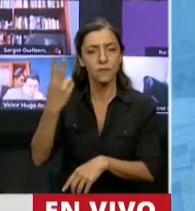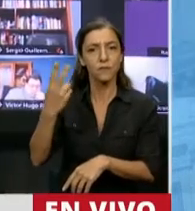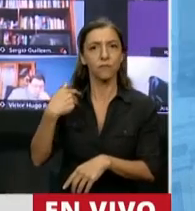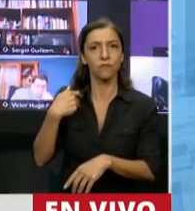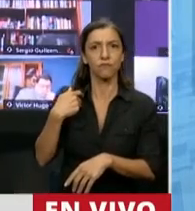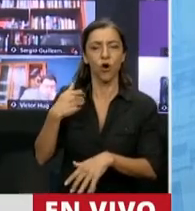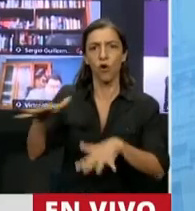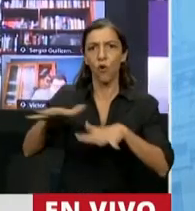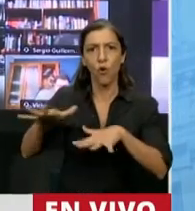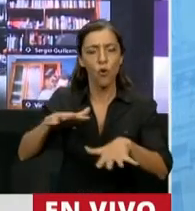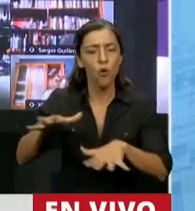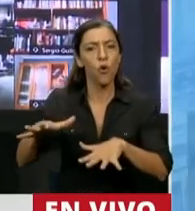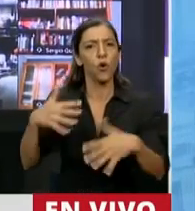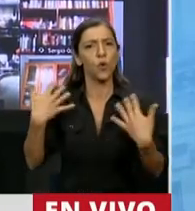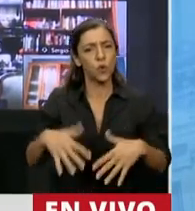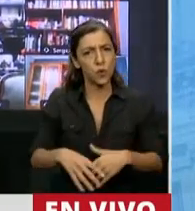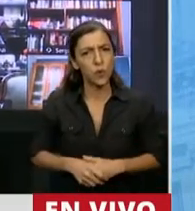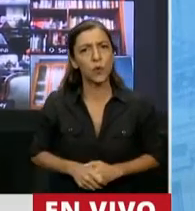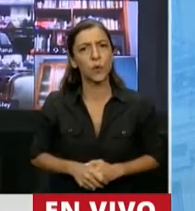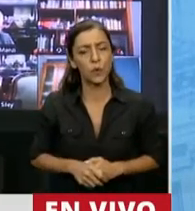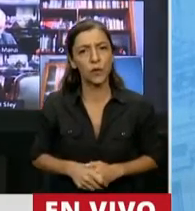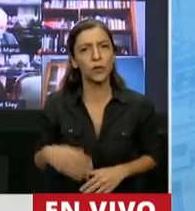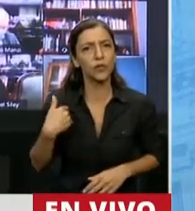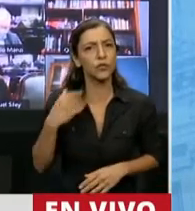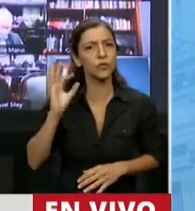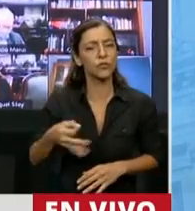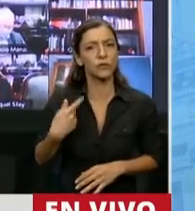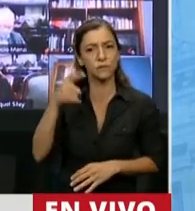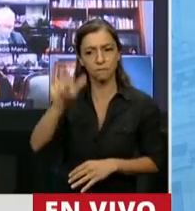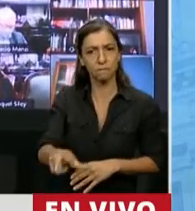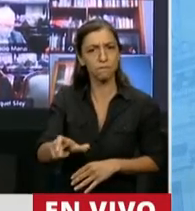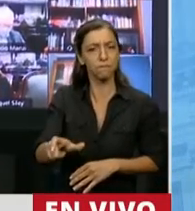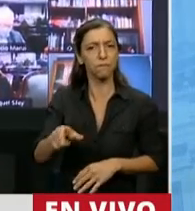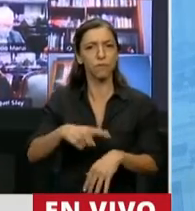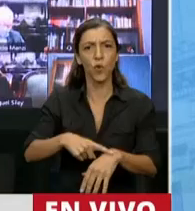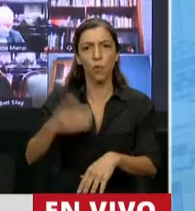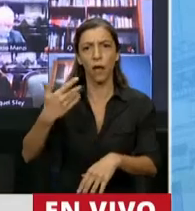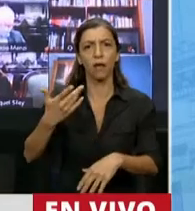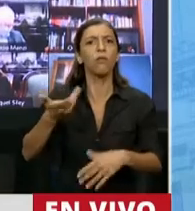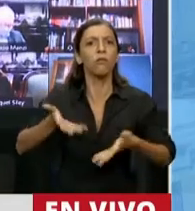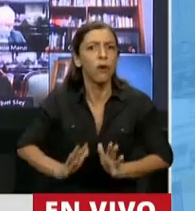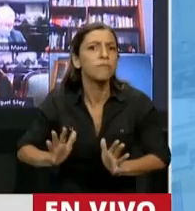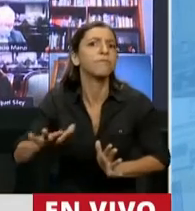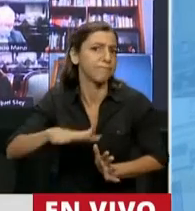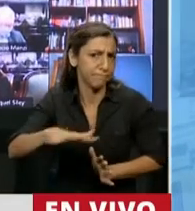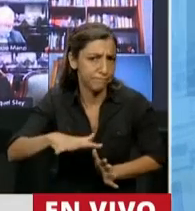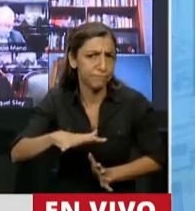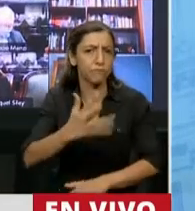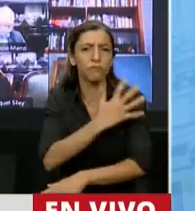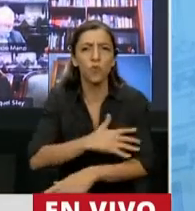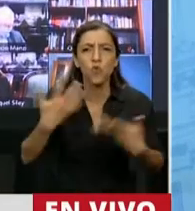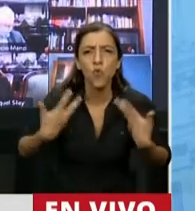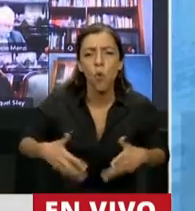un lugar donde la postergación de los bienes personales, de los individuales, familiares, de la